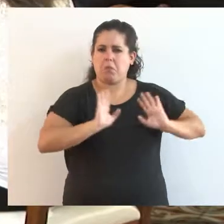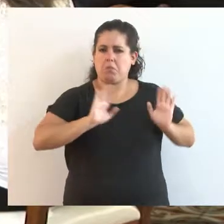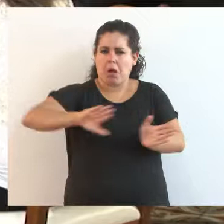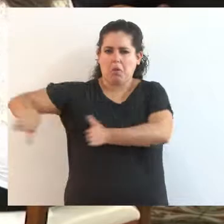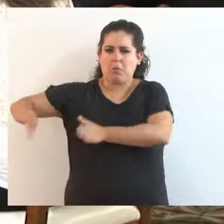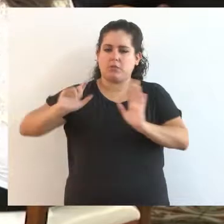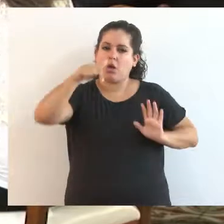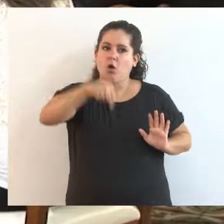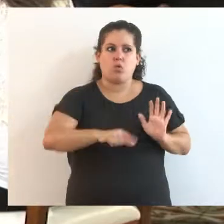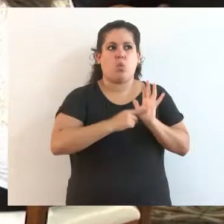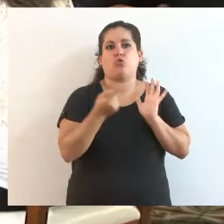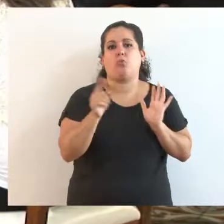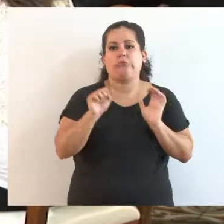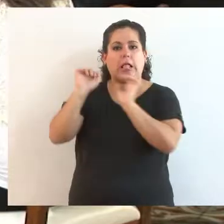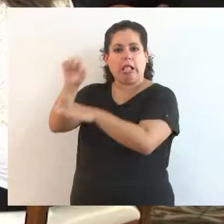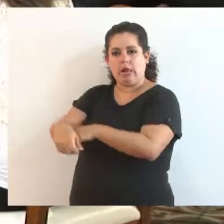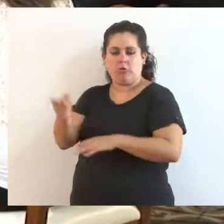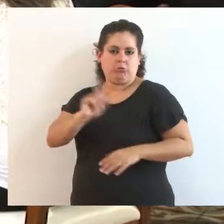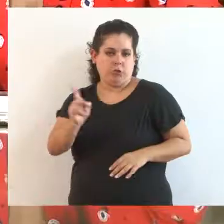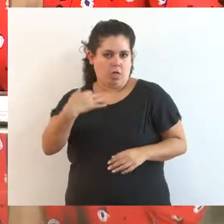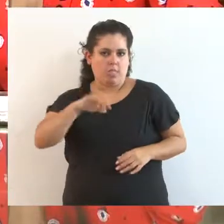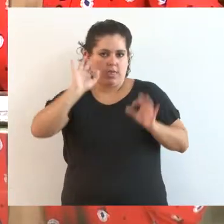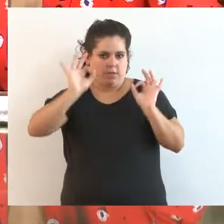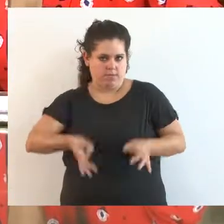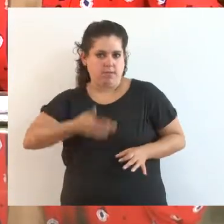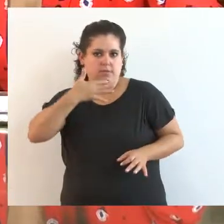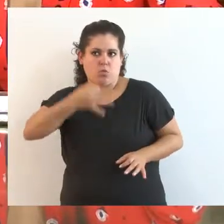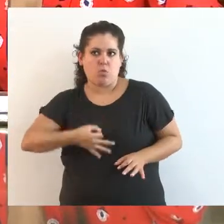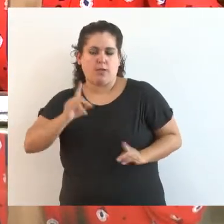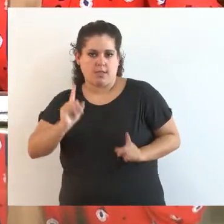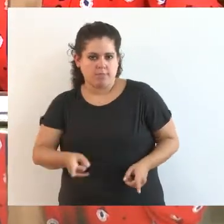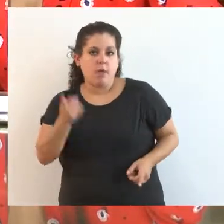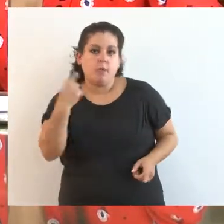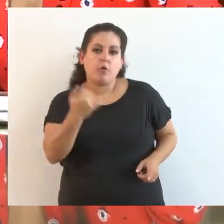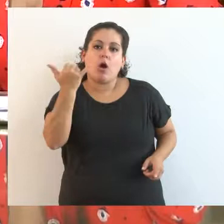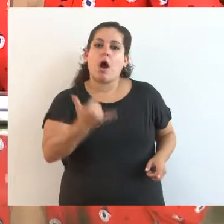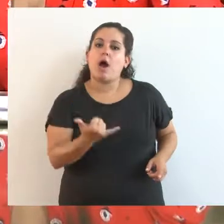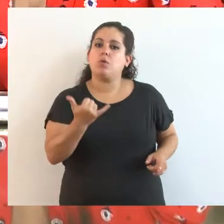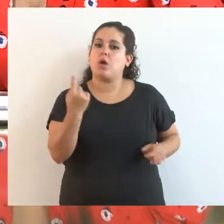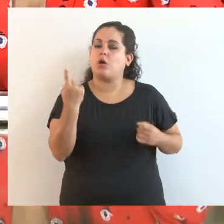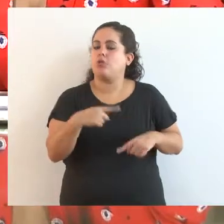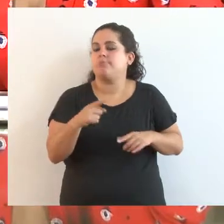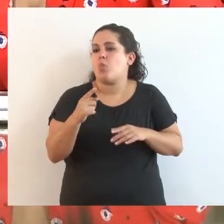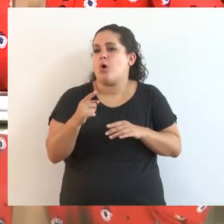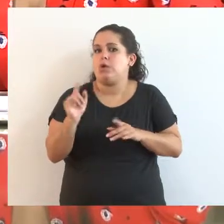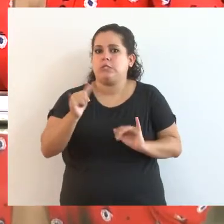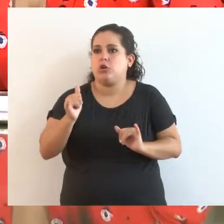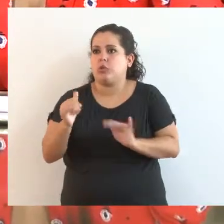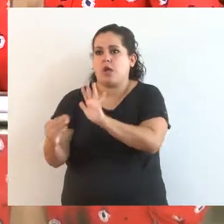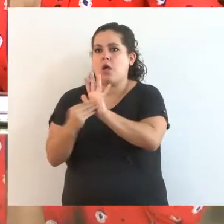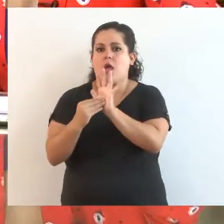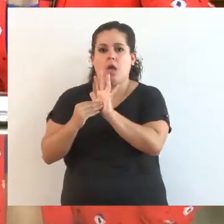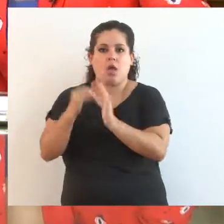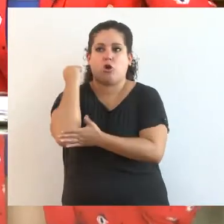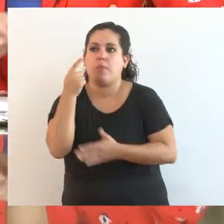un poco eso, pero no a un punto de que obviamente no se pueda sostener la sustentabilidad del niño, ¿no? Pero es un criterio que no es excluyente hoy,